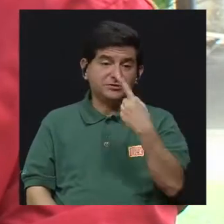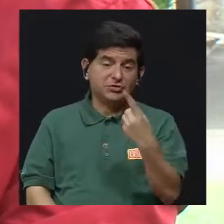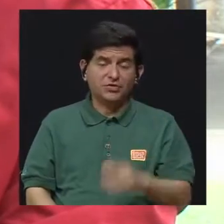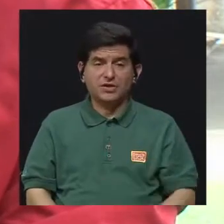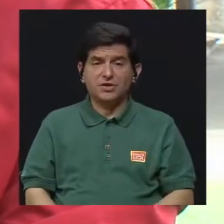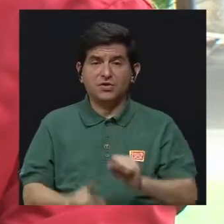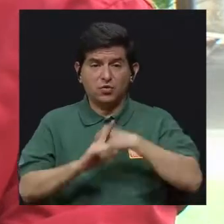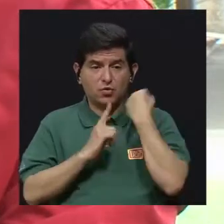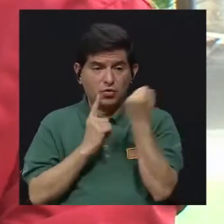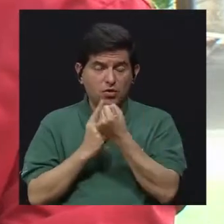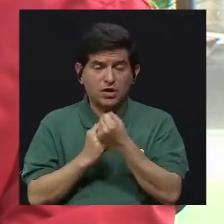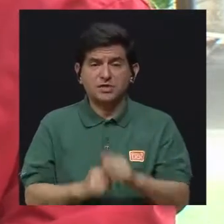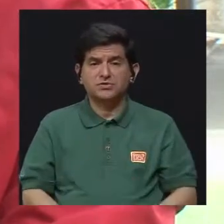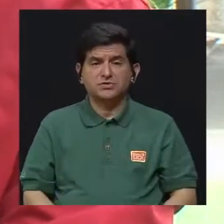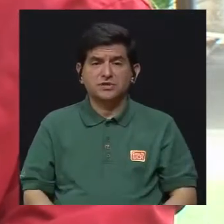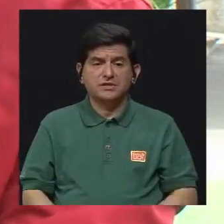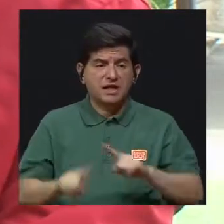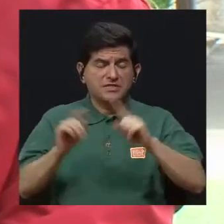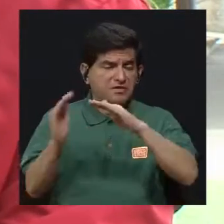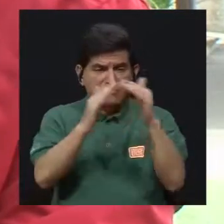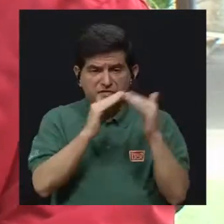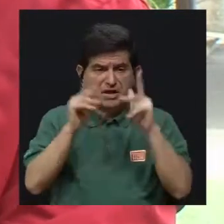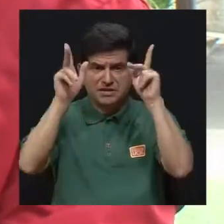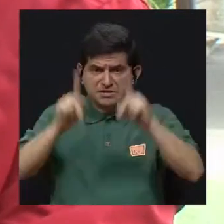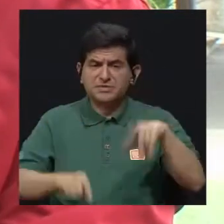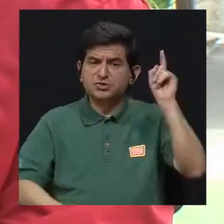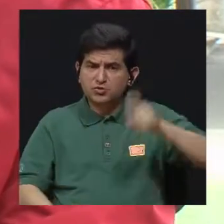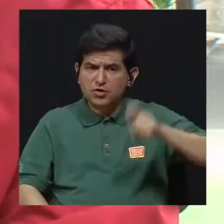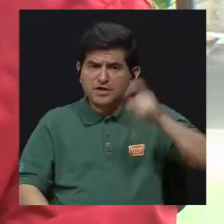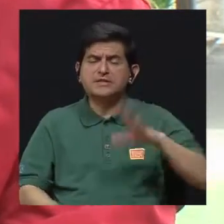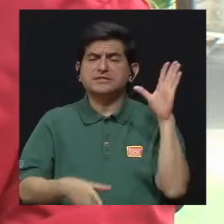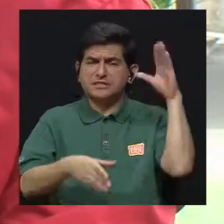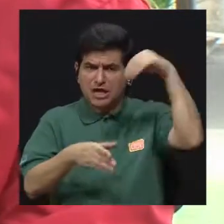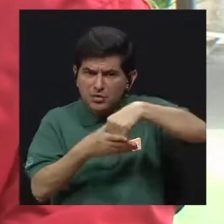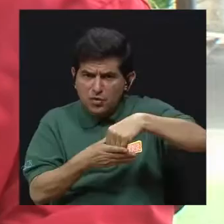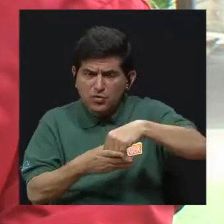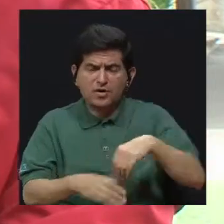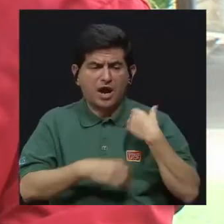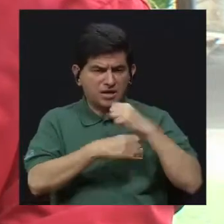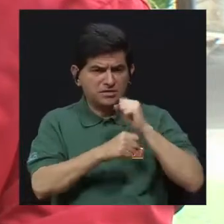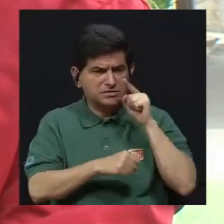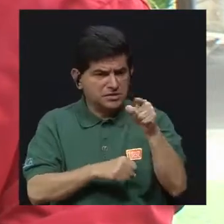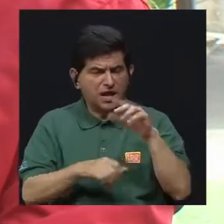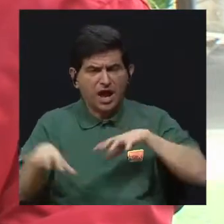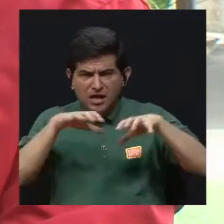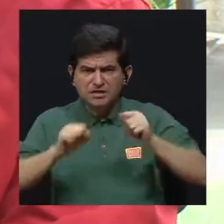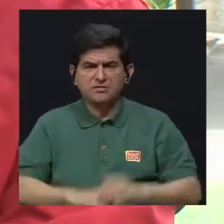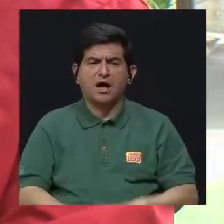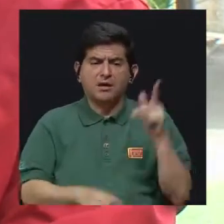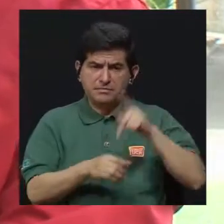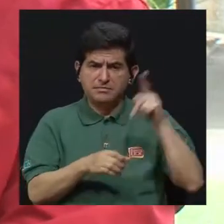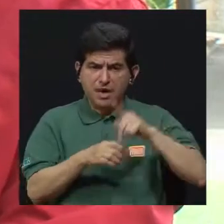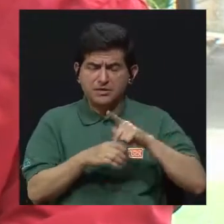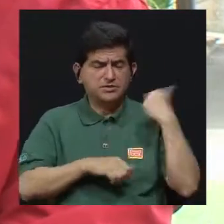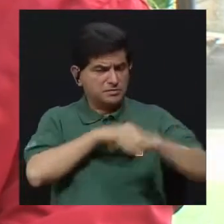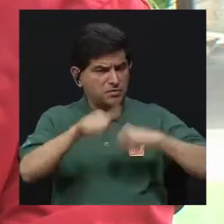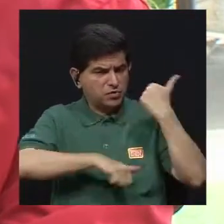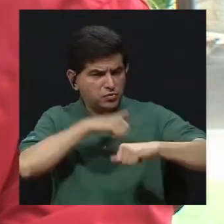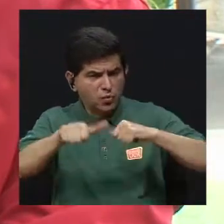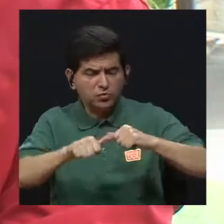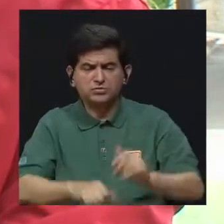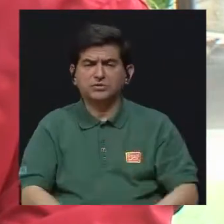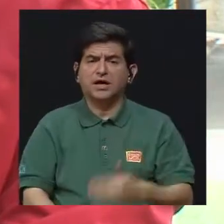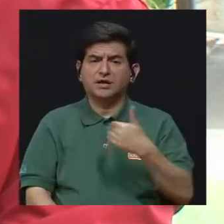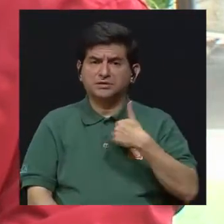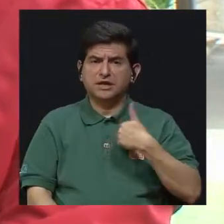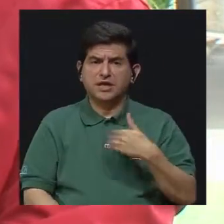que la sociedad civil, las comunidades, la gente tiene que involucrarse más con las municipalidades y participar en esa lucha porque